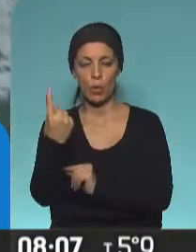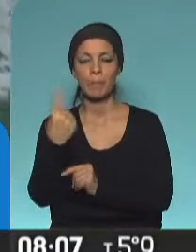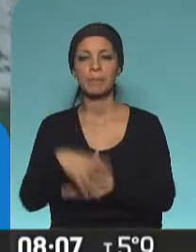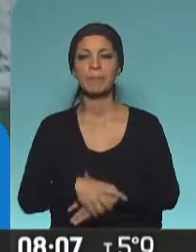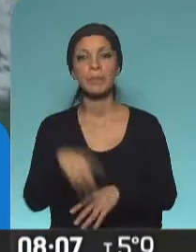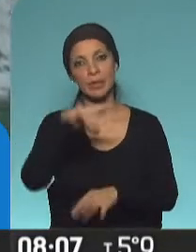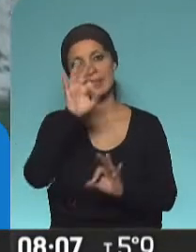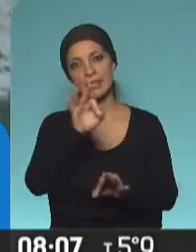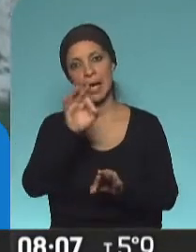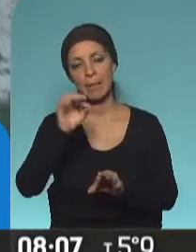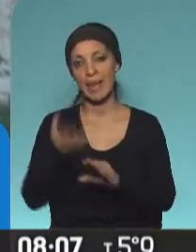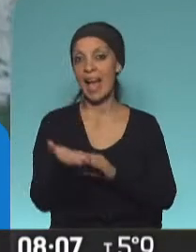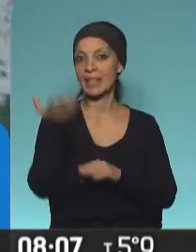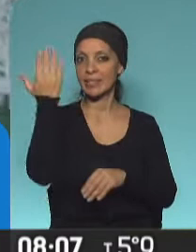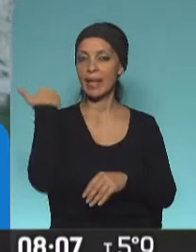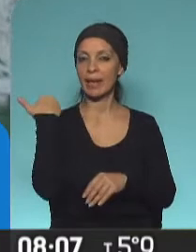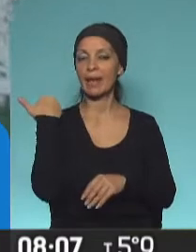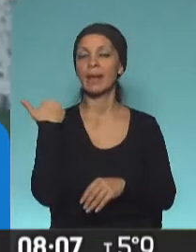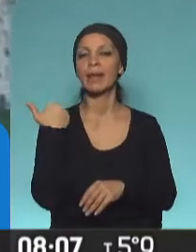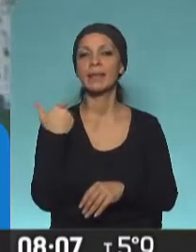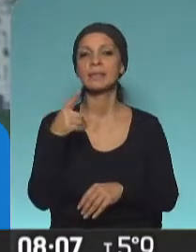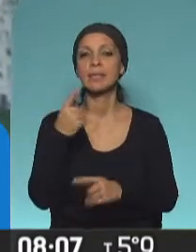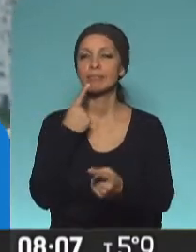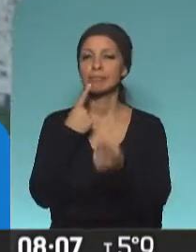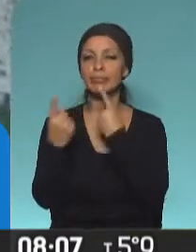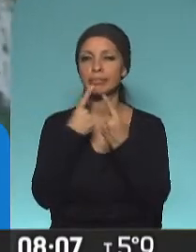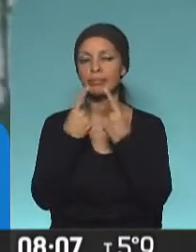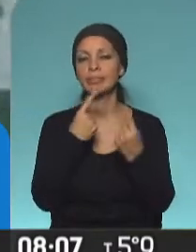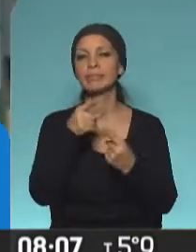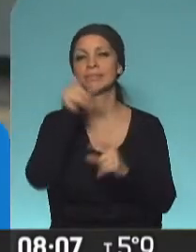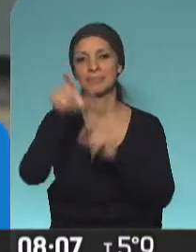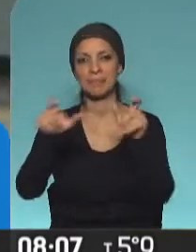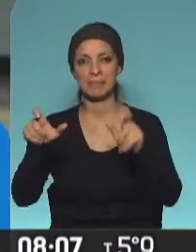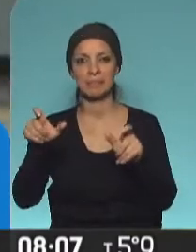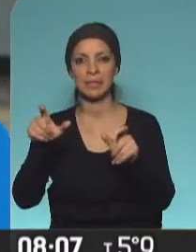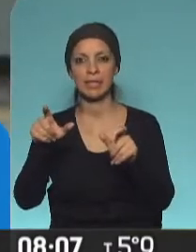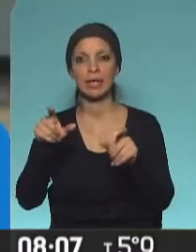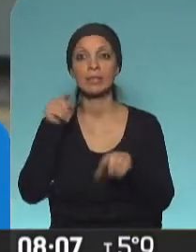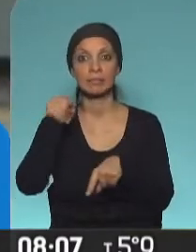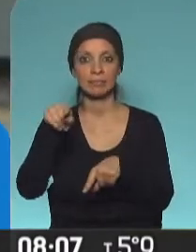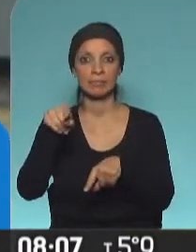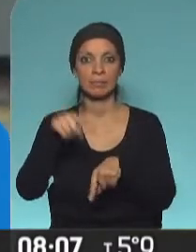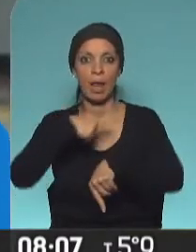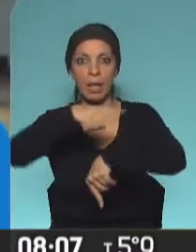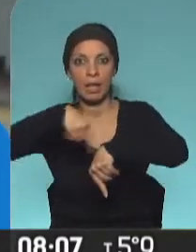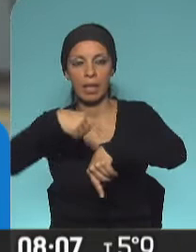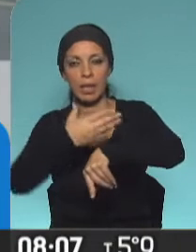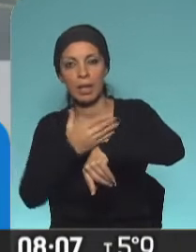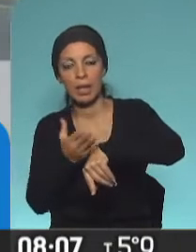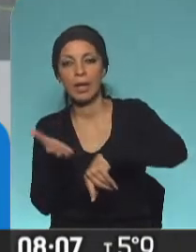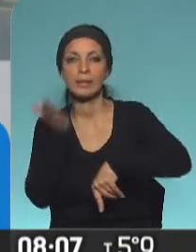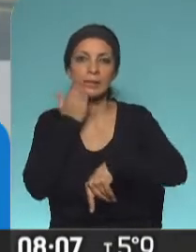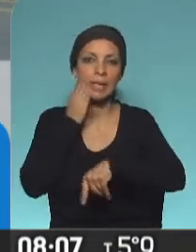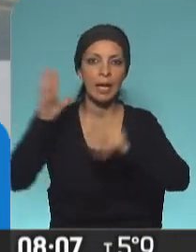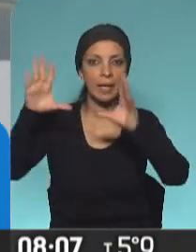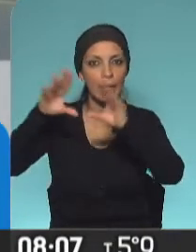recuerden que la jornada de ayer las indagaciones las declaraciones indagatorias se llegaron hasta muy tarde tarde noche que han